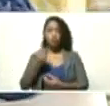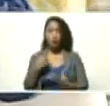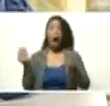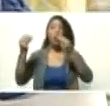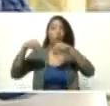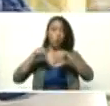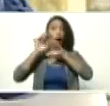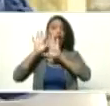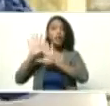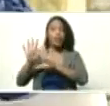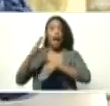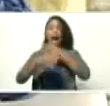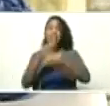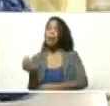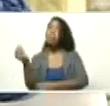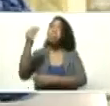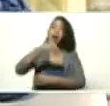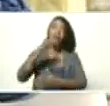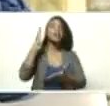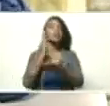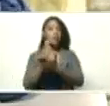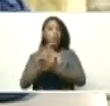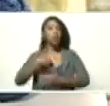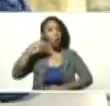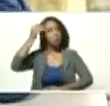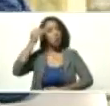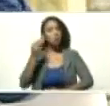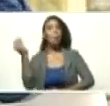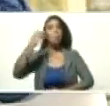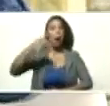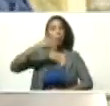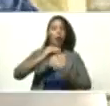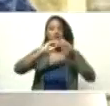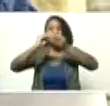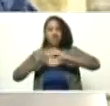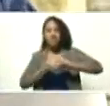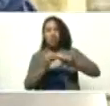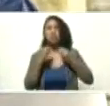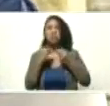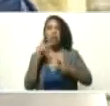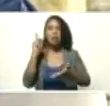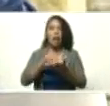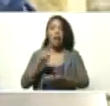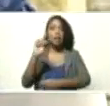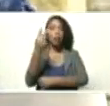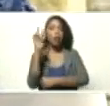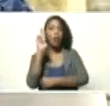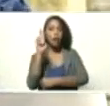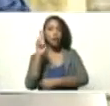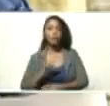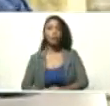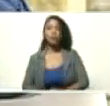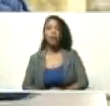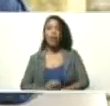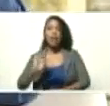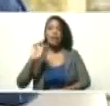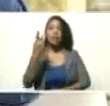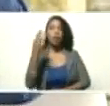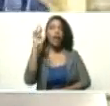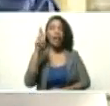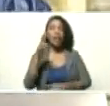hay que hacer más. Siempre pienso que hay que hacer más para llegar a la segunda R. La segunda